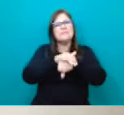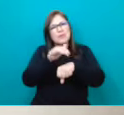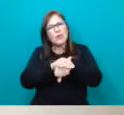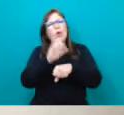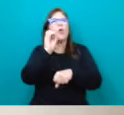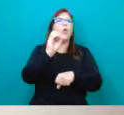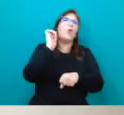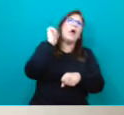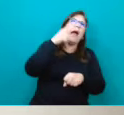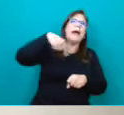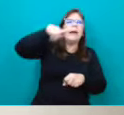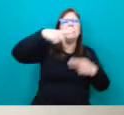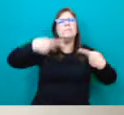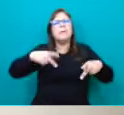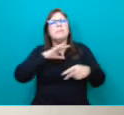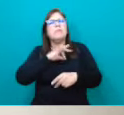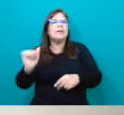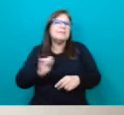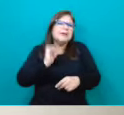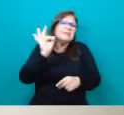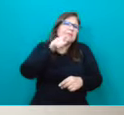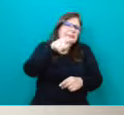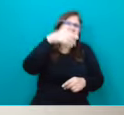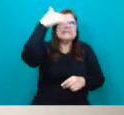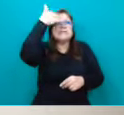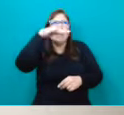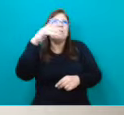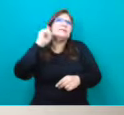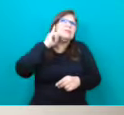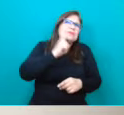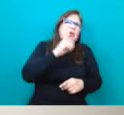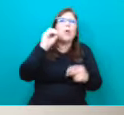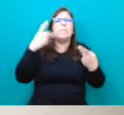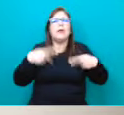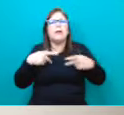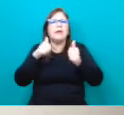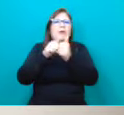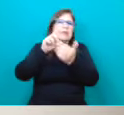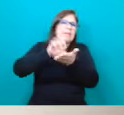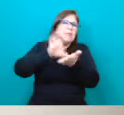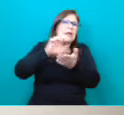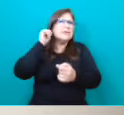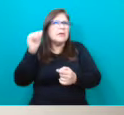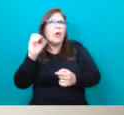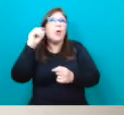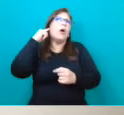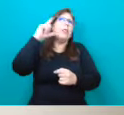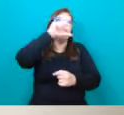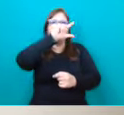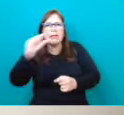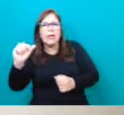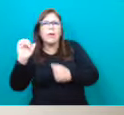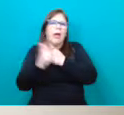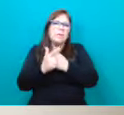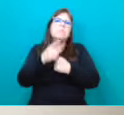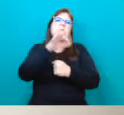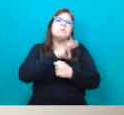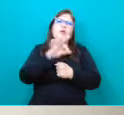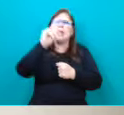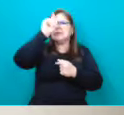amigos, con gente que crees que se puede beneficiar. A lo mejor tú conoces a alguien que está perdiendo la audición, que ya no escucha bien o que nunca ha podido